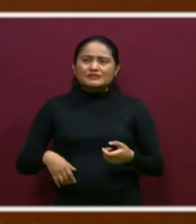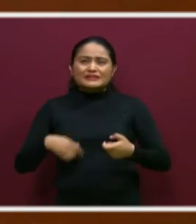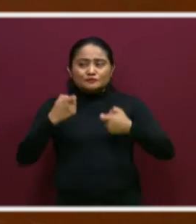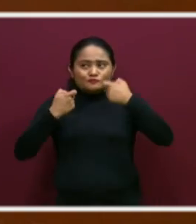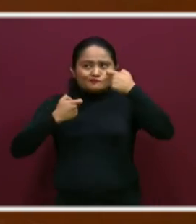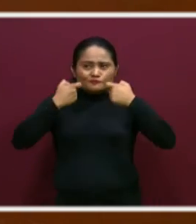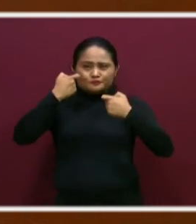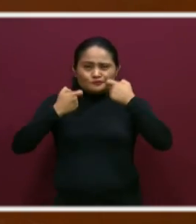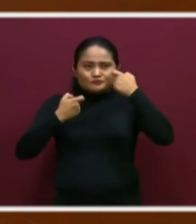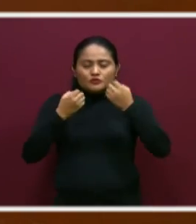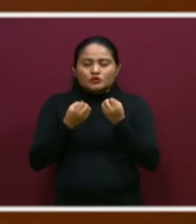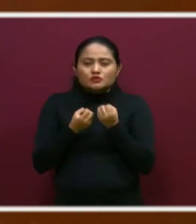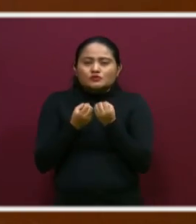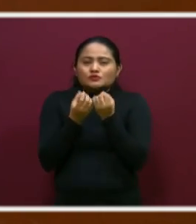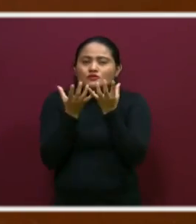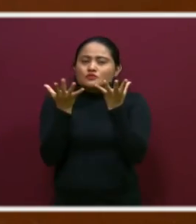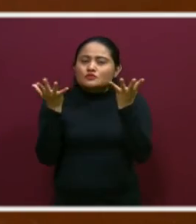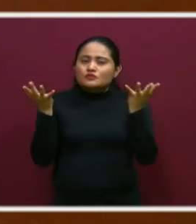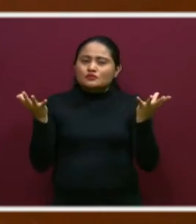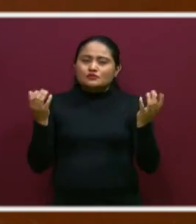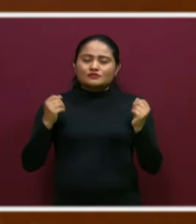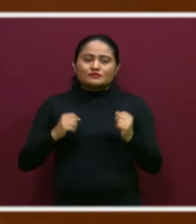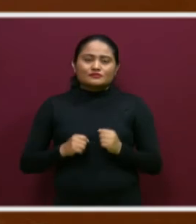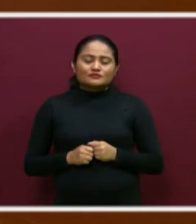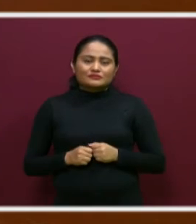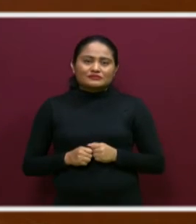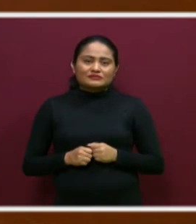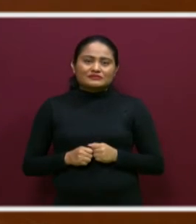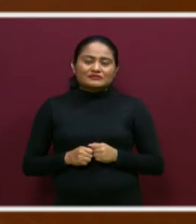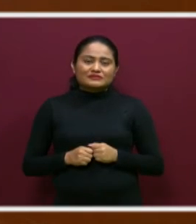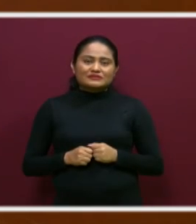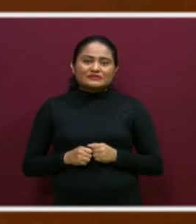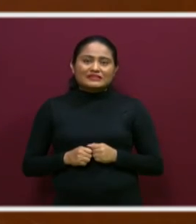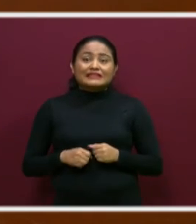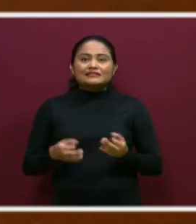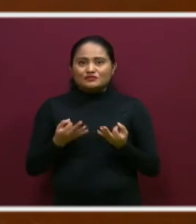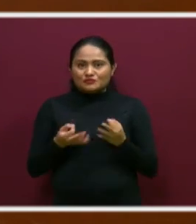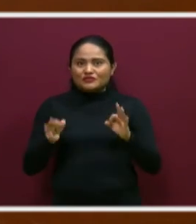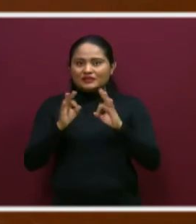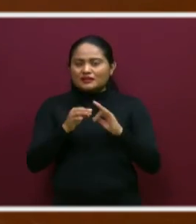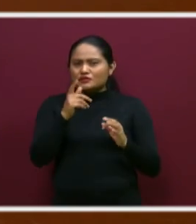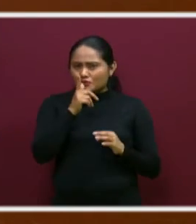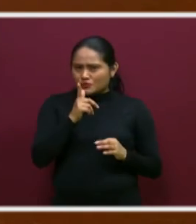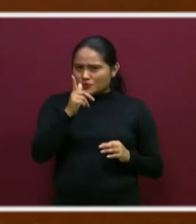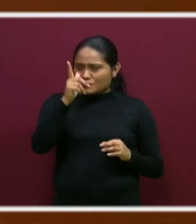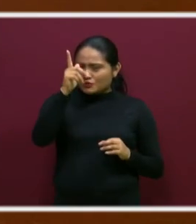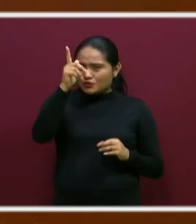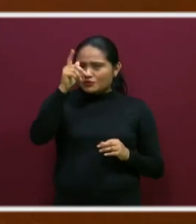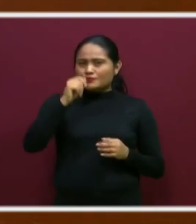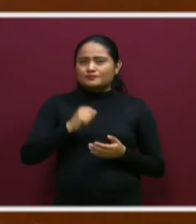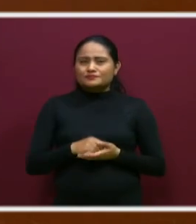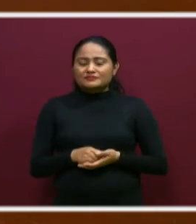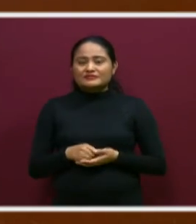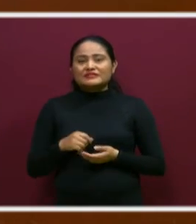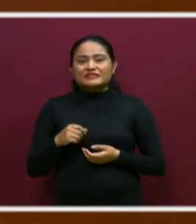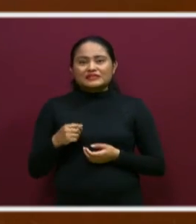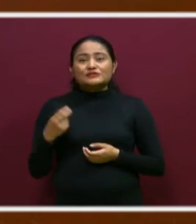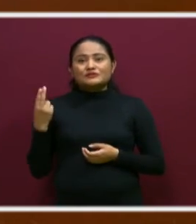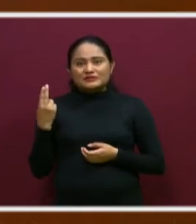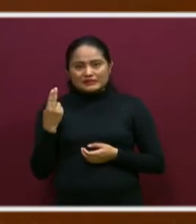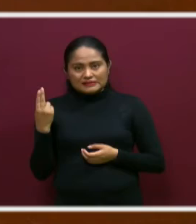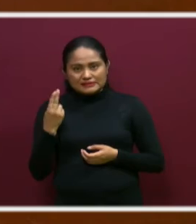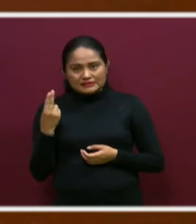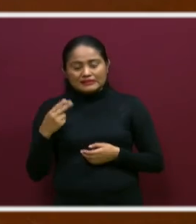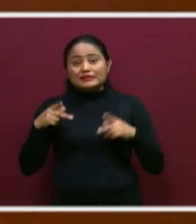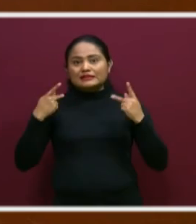expertos en dice el arte tiene que ver con el espíritu y parte de una necesidad humana donde podemos nosotros expresarnos